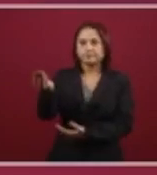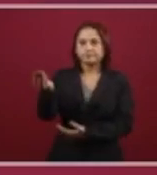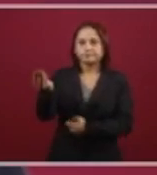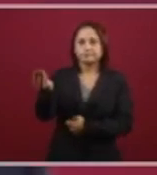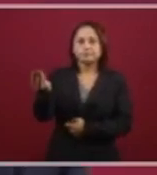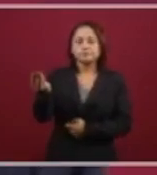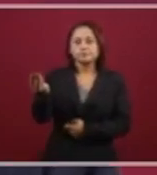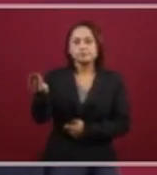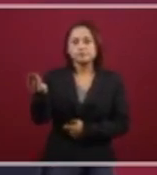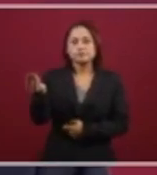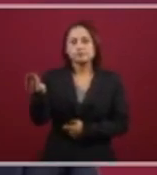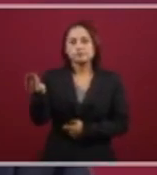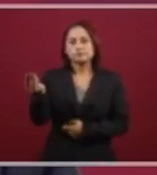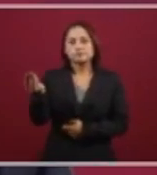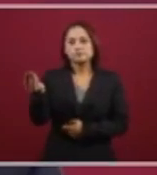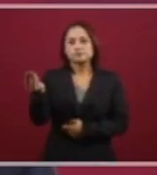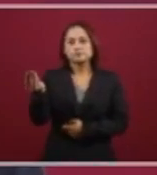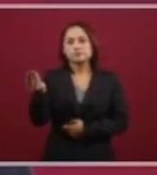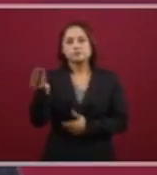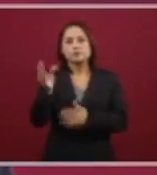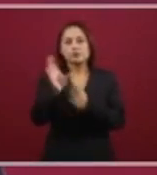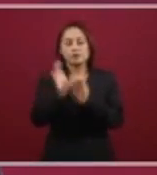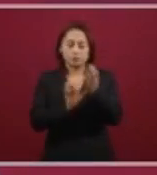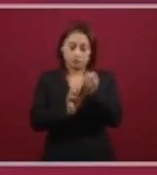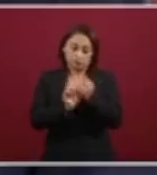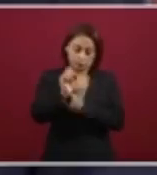para reformar la Constitución